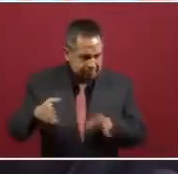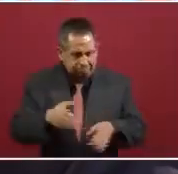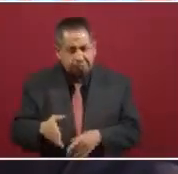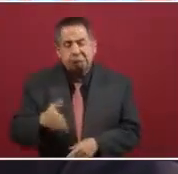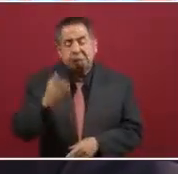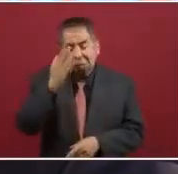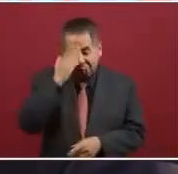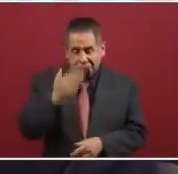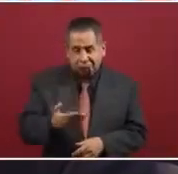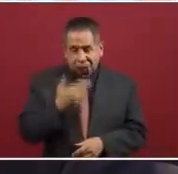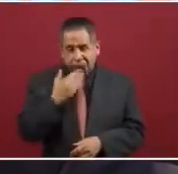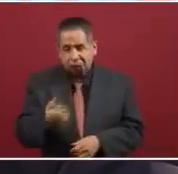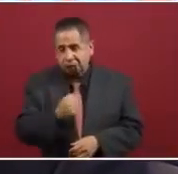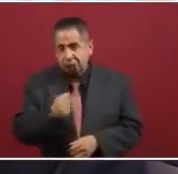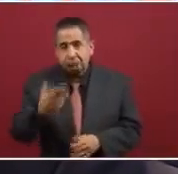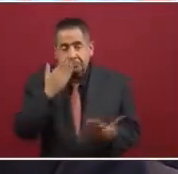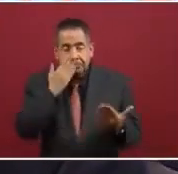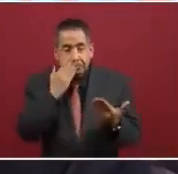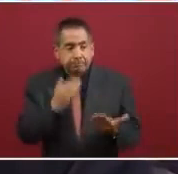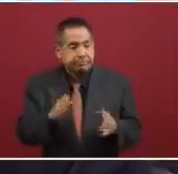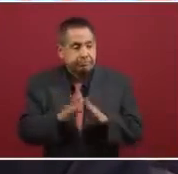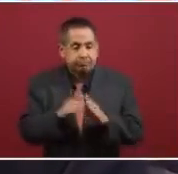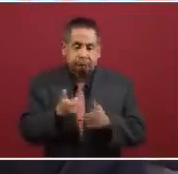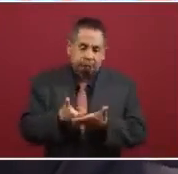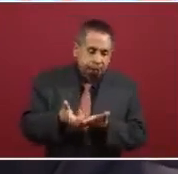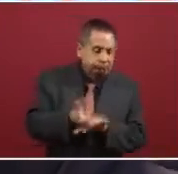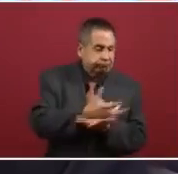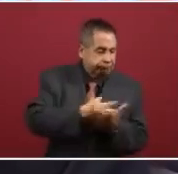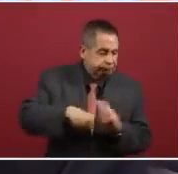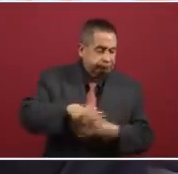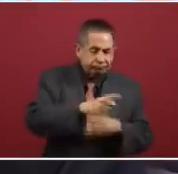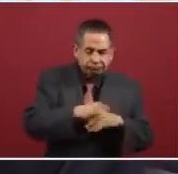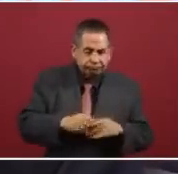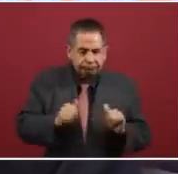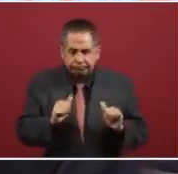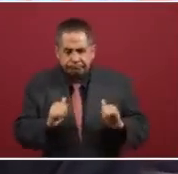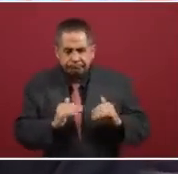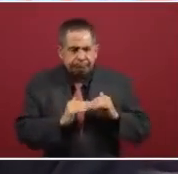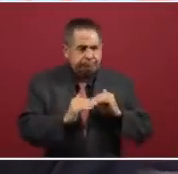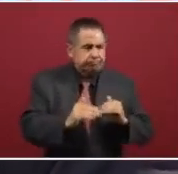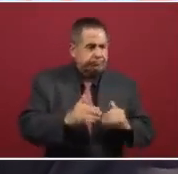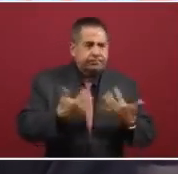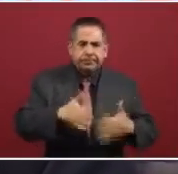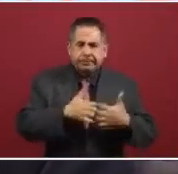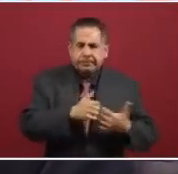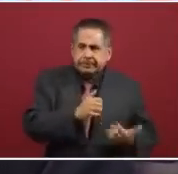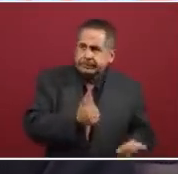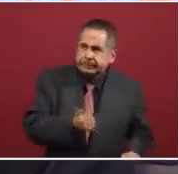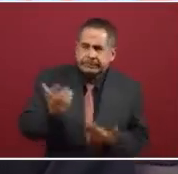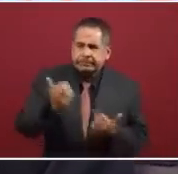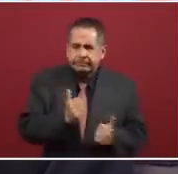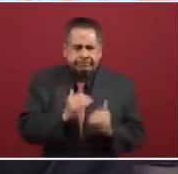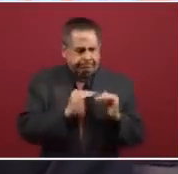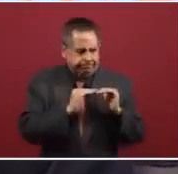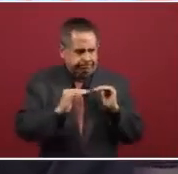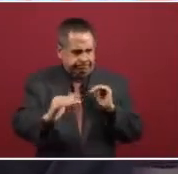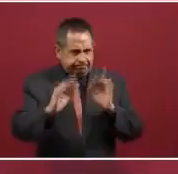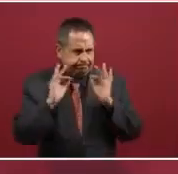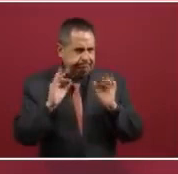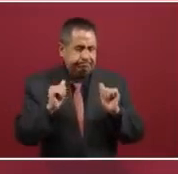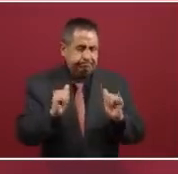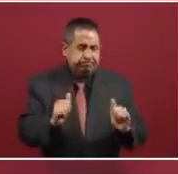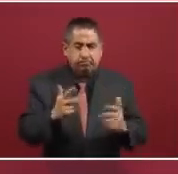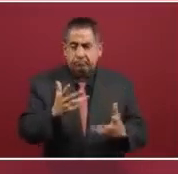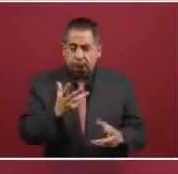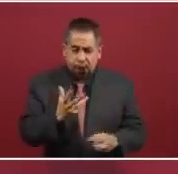eficiencia, incrementar los ingresos, estabilizar la producción y también en fortalecer